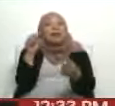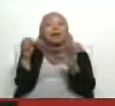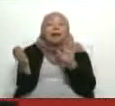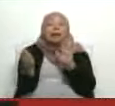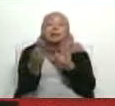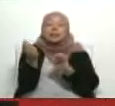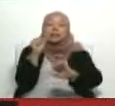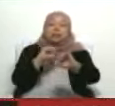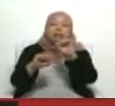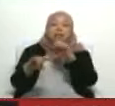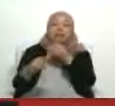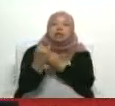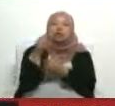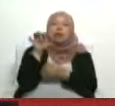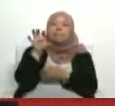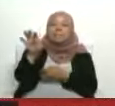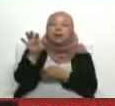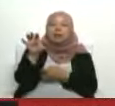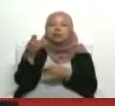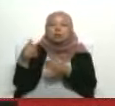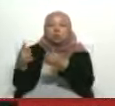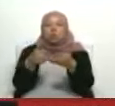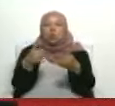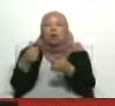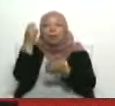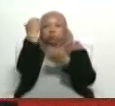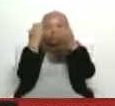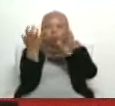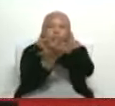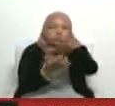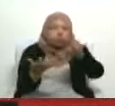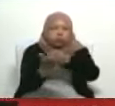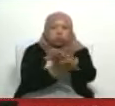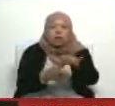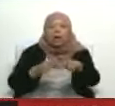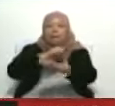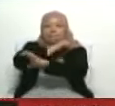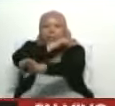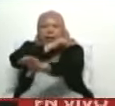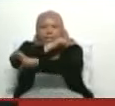patria, conspiración, terrorismo y asociación.